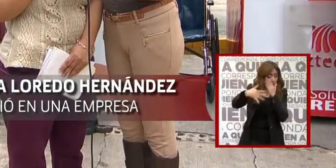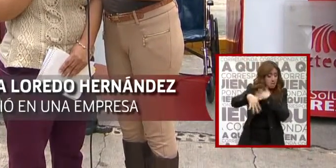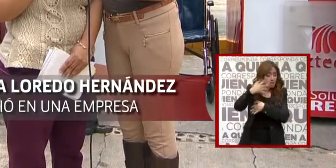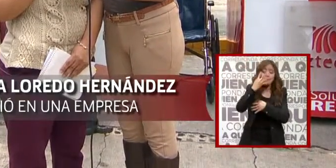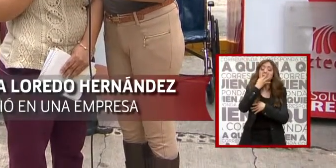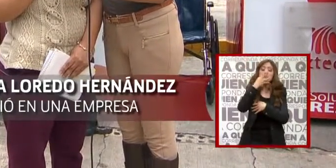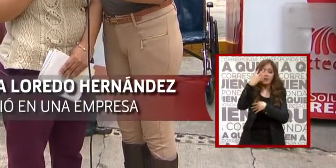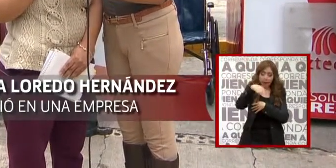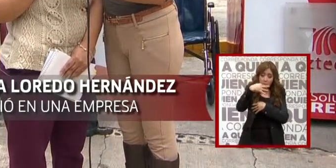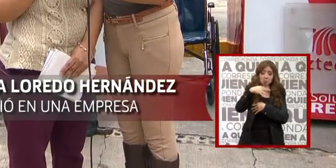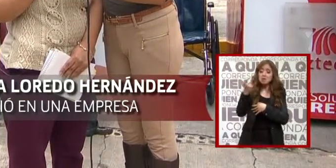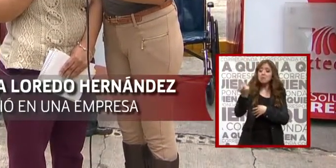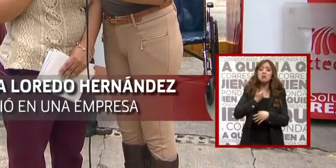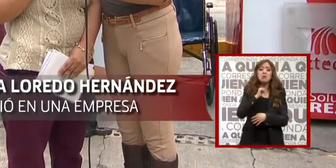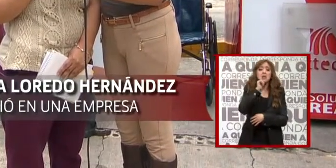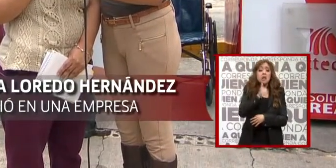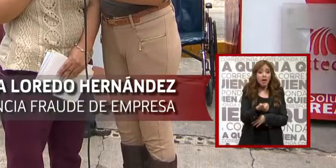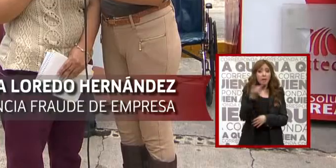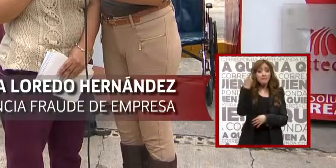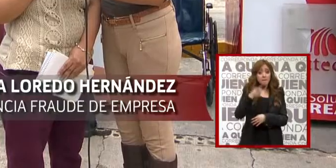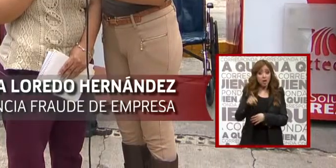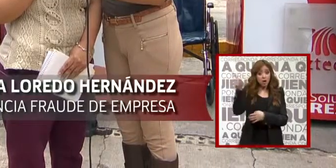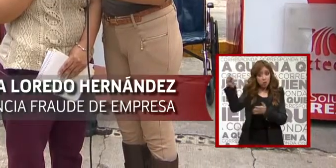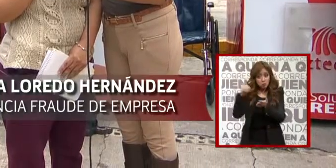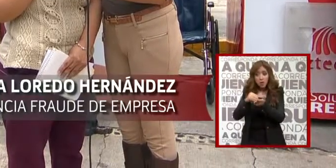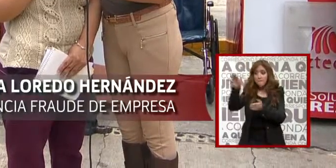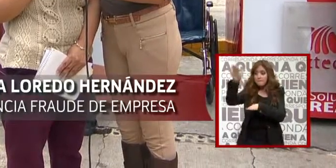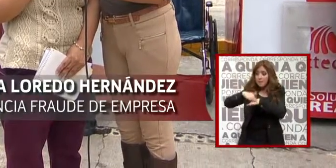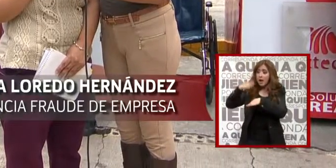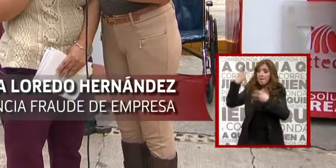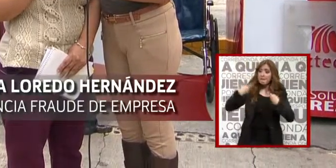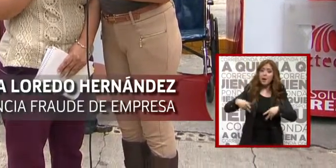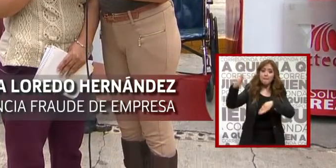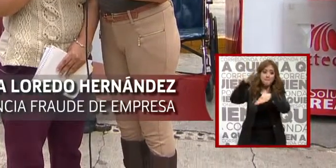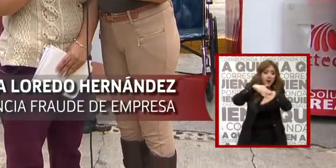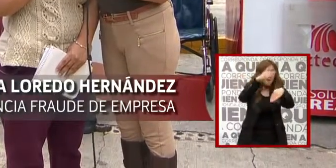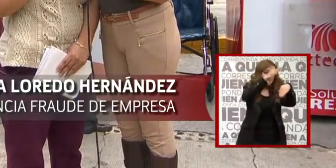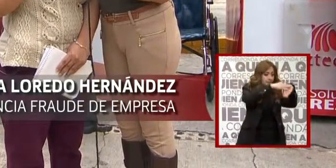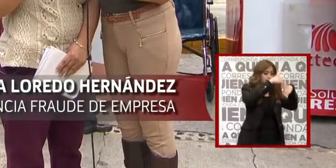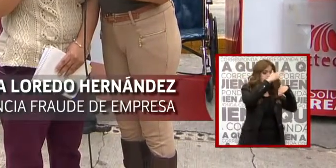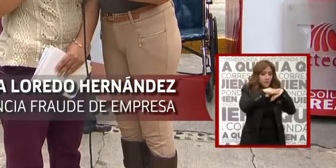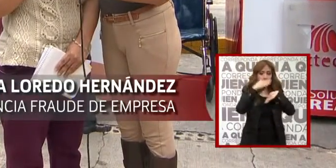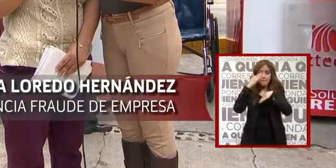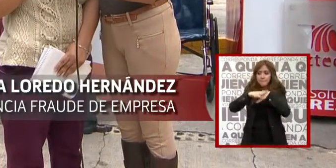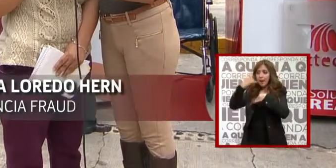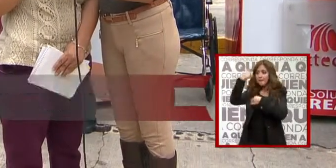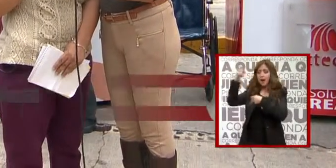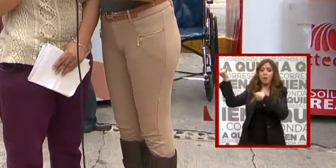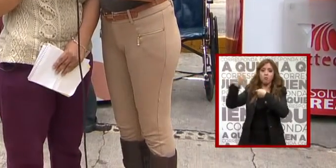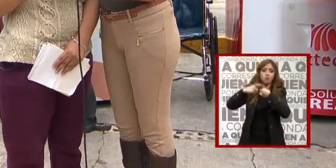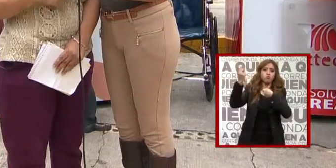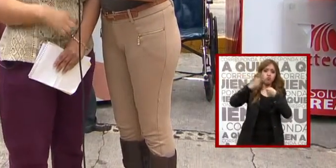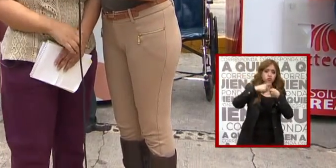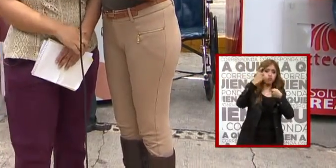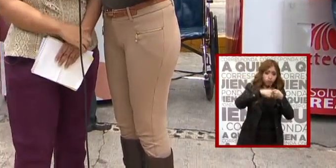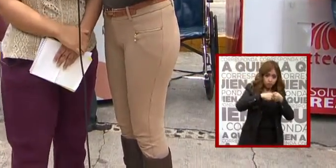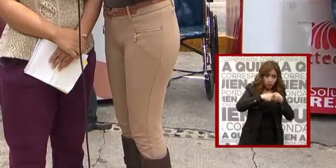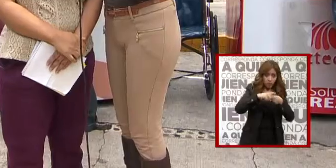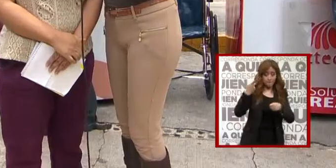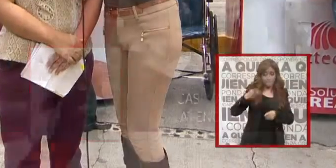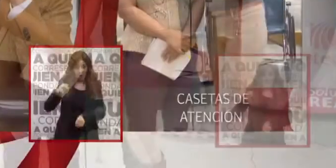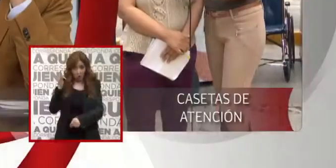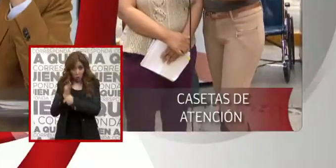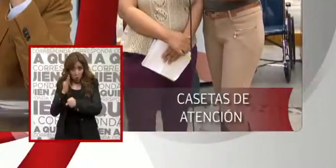nos ha pagado. Pero ellos siguen captando inversionistas, ellos siguen invitando a gente. Se siguen expandiendo, señora Elena. Sí, ya no nos están